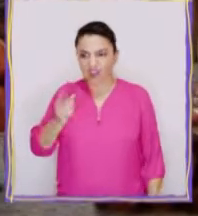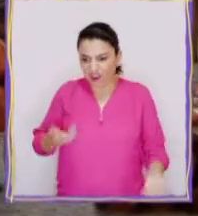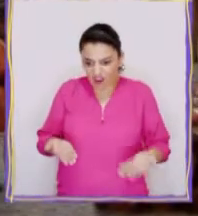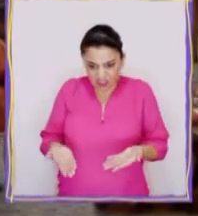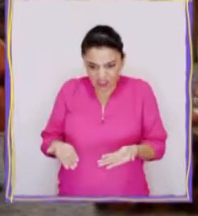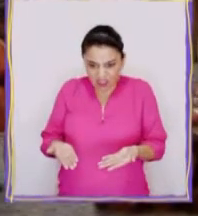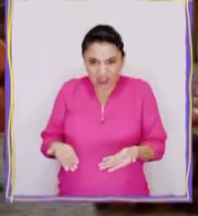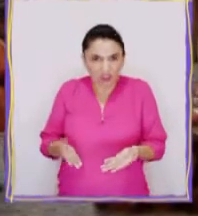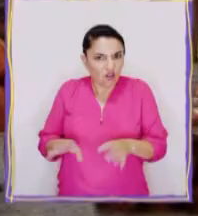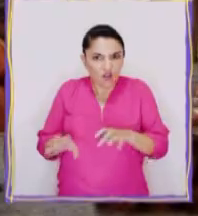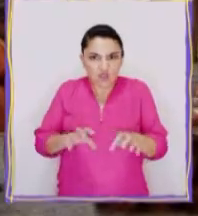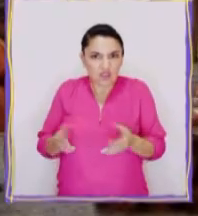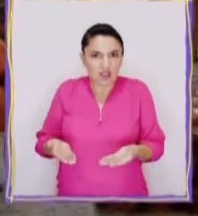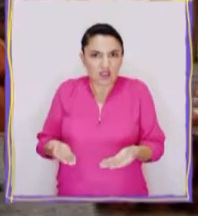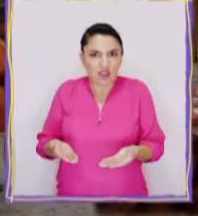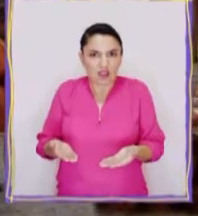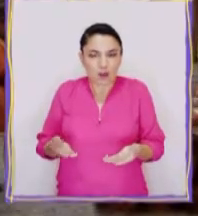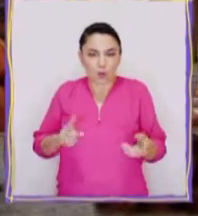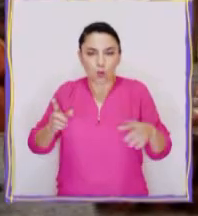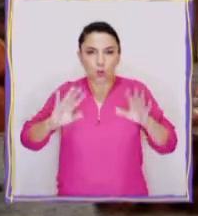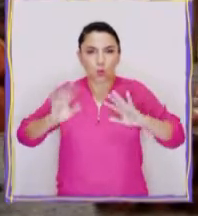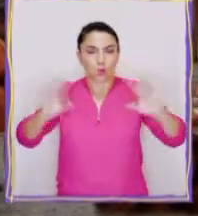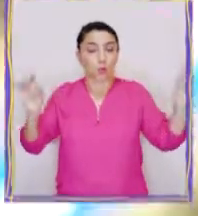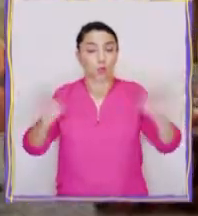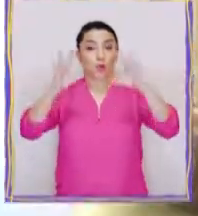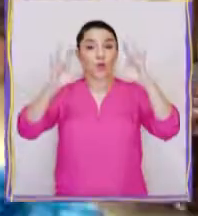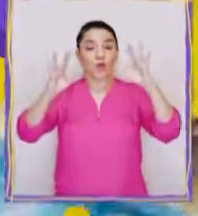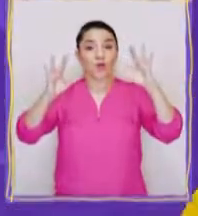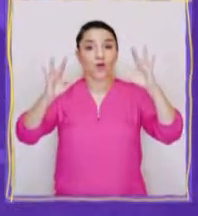¿Quién ha dejado este cachivache aquí?